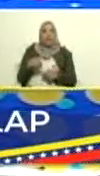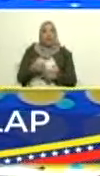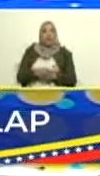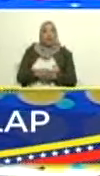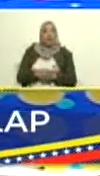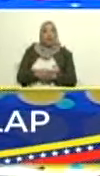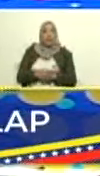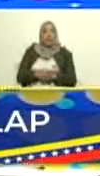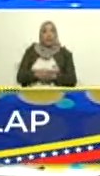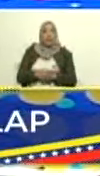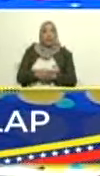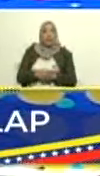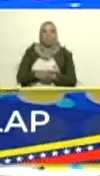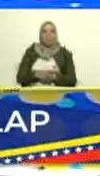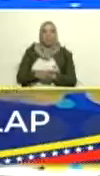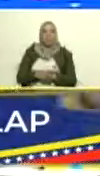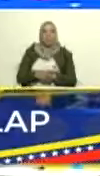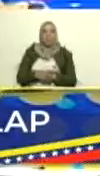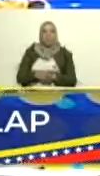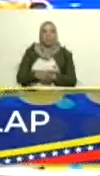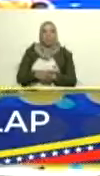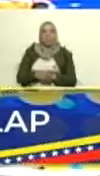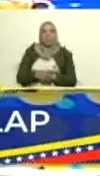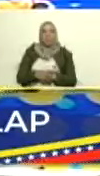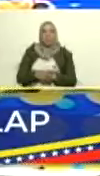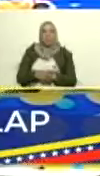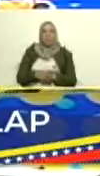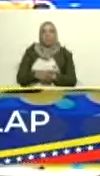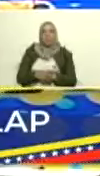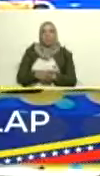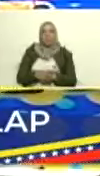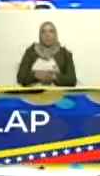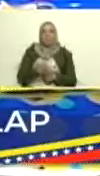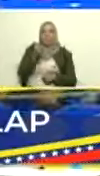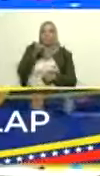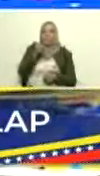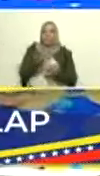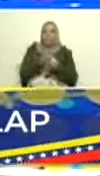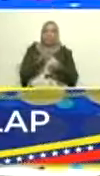Nosotros el año pasado llegamos a 46.000 CLAP,